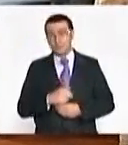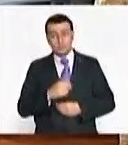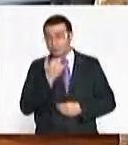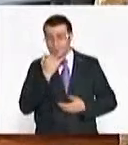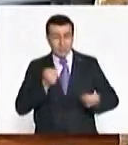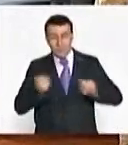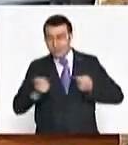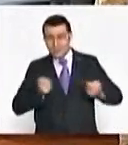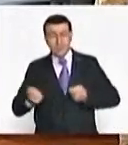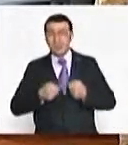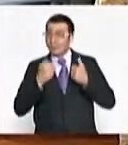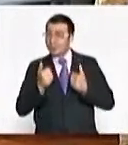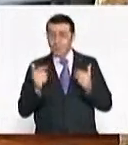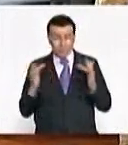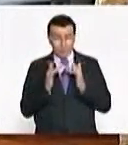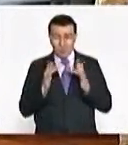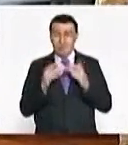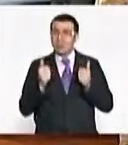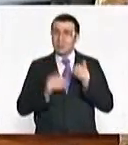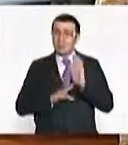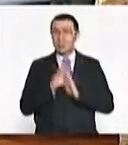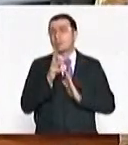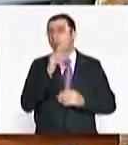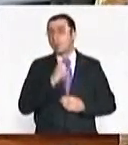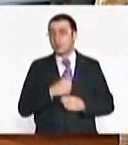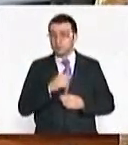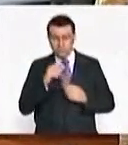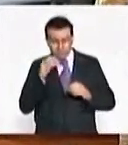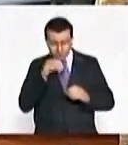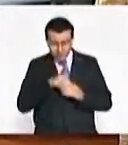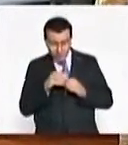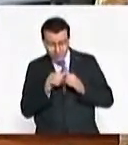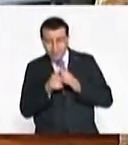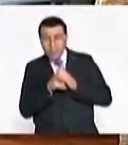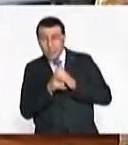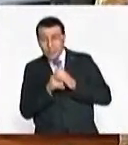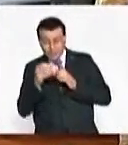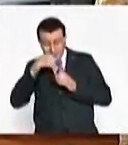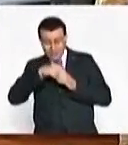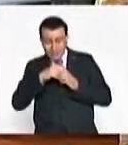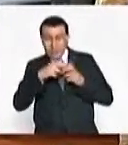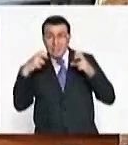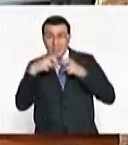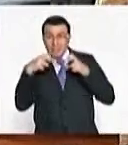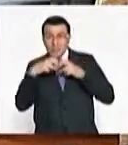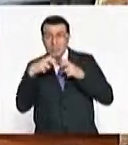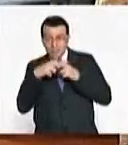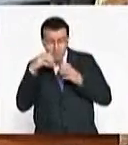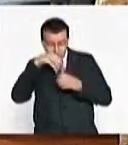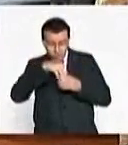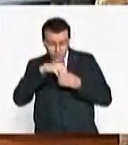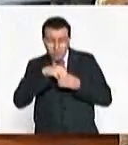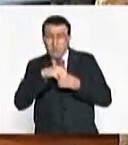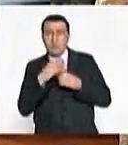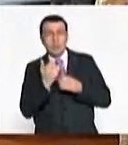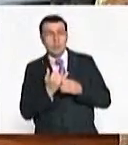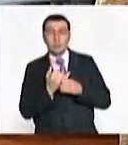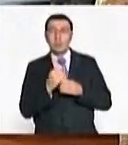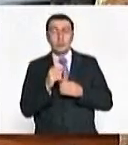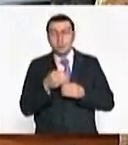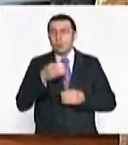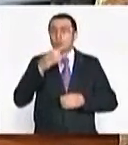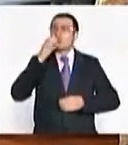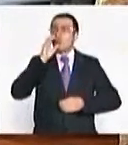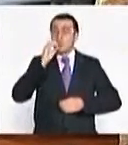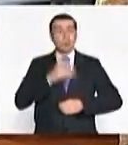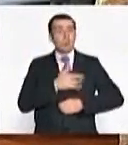el funcionamiento celular, atacar directamente la mitocondria, que es la parte de la célula donde se produce la energía, y al final usted se siente inicialmente muy, muy